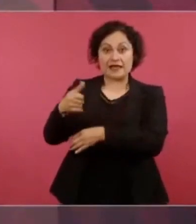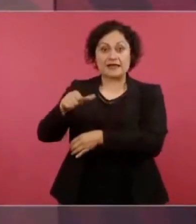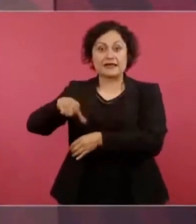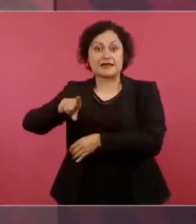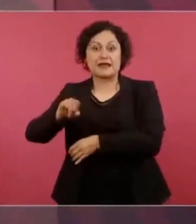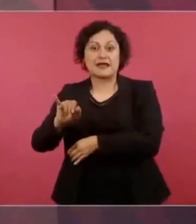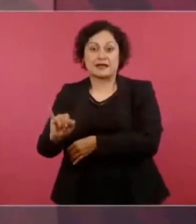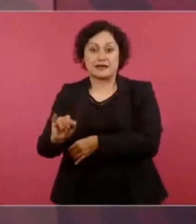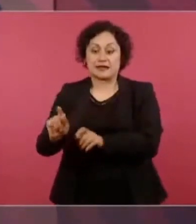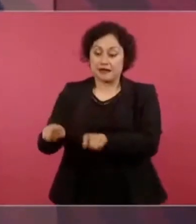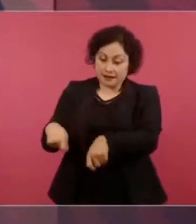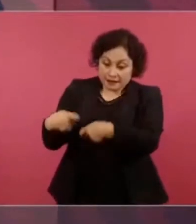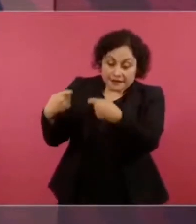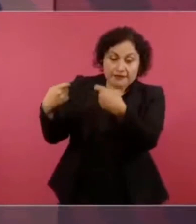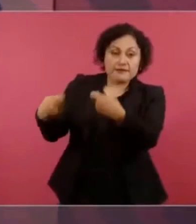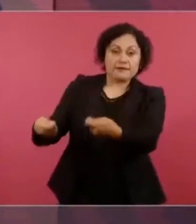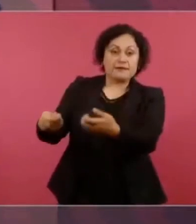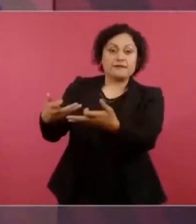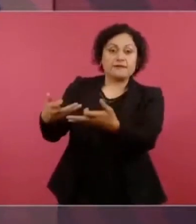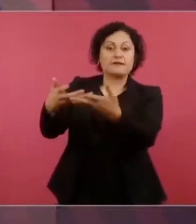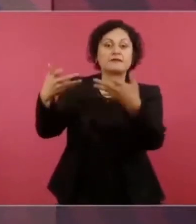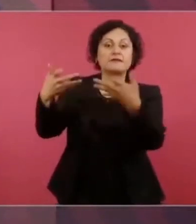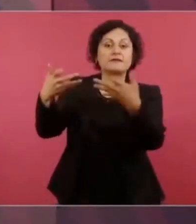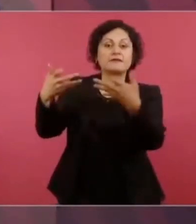50,000 hectáreas,